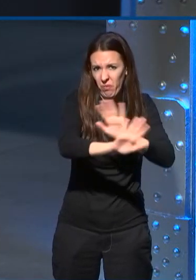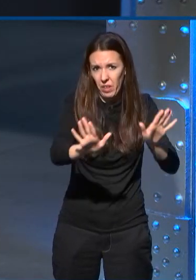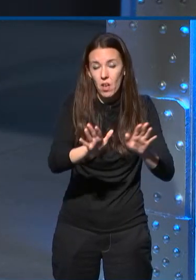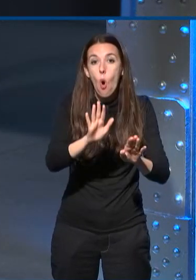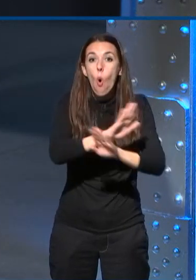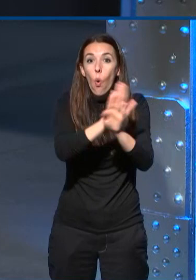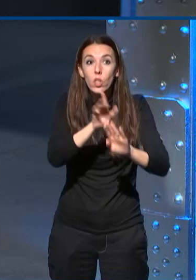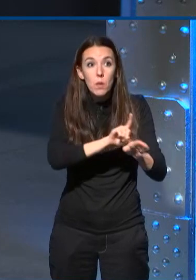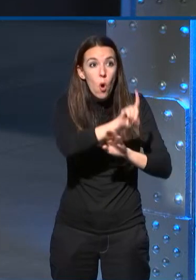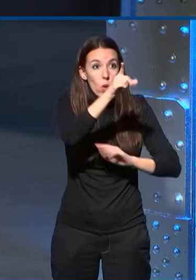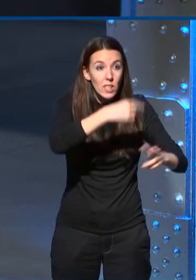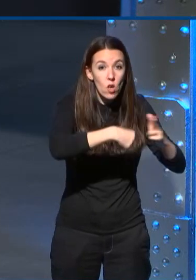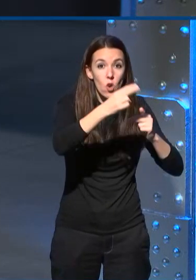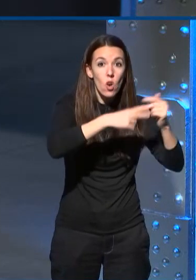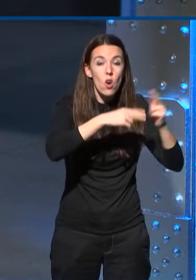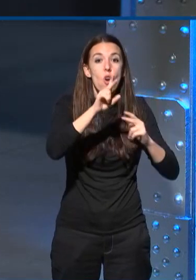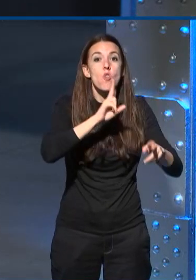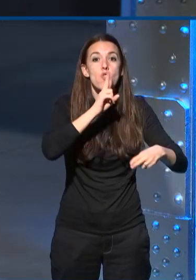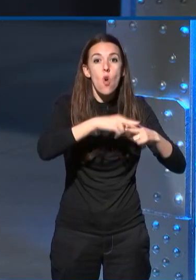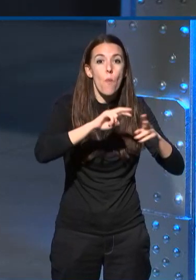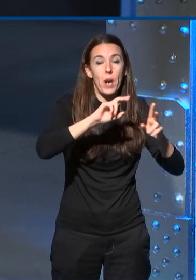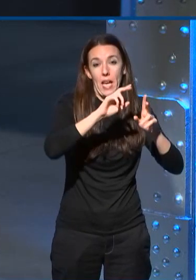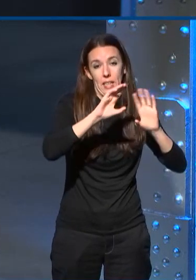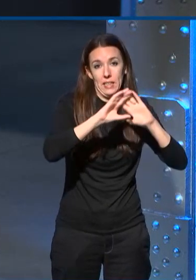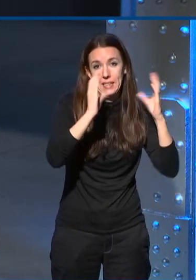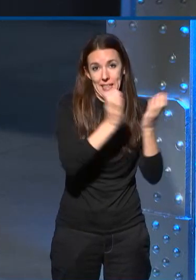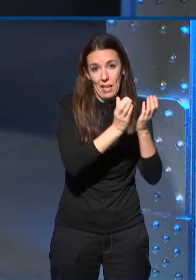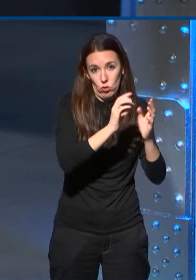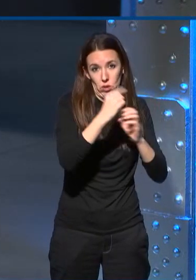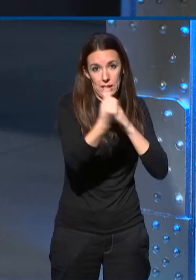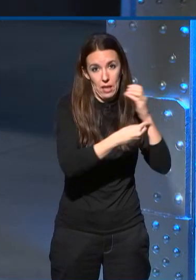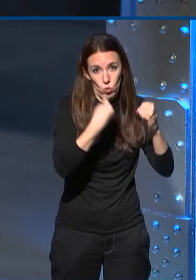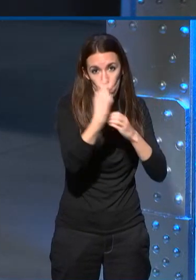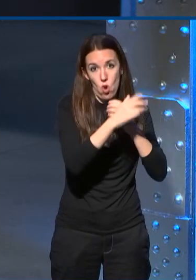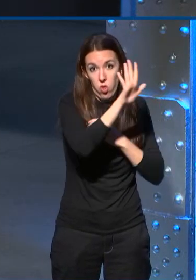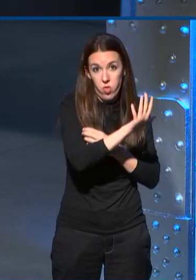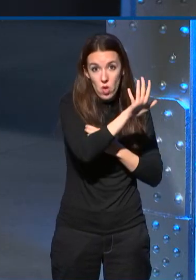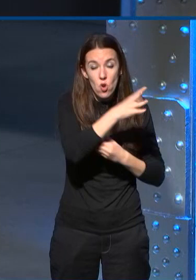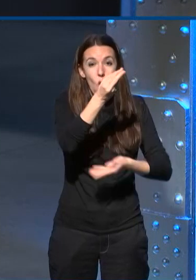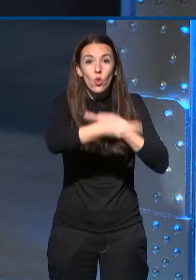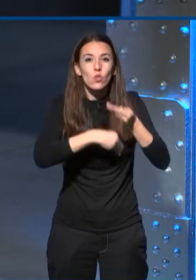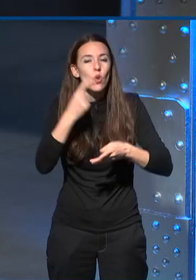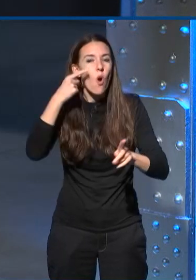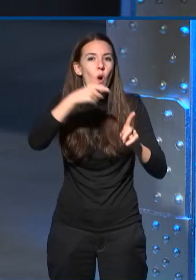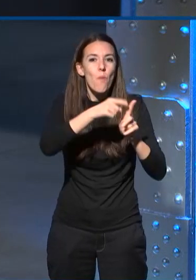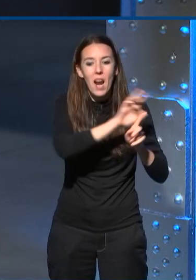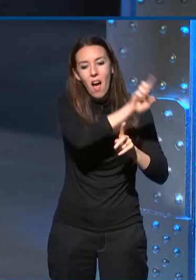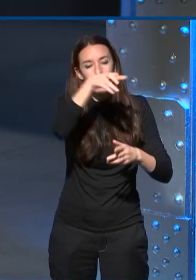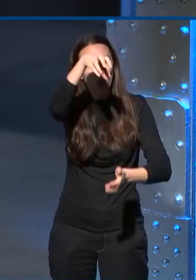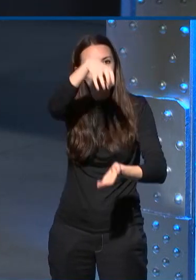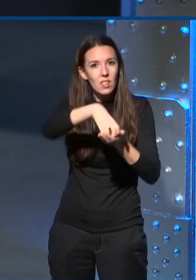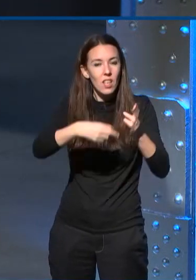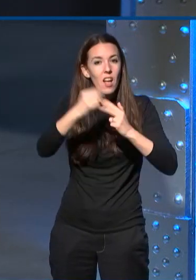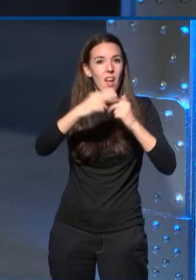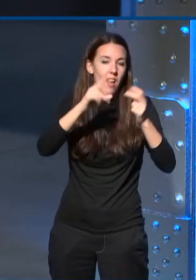que estaba construido, el Saturno V último, se utilizó para hacer el Skylab, una estación que hubo muy grande